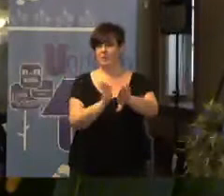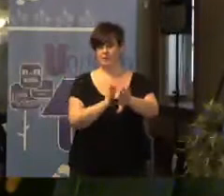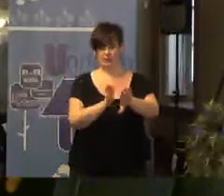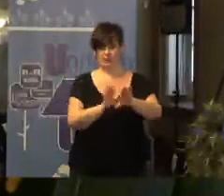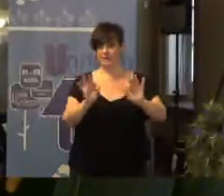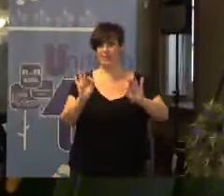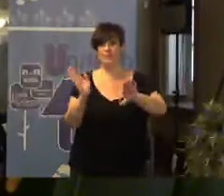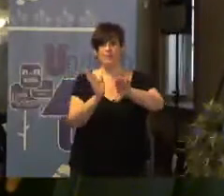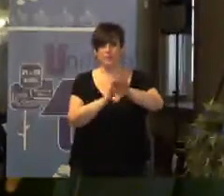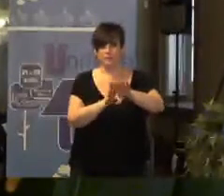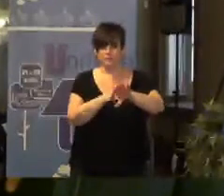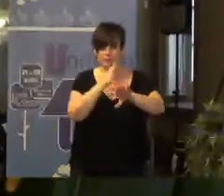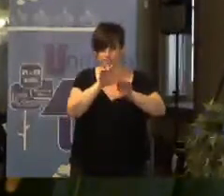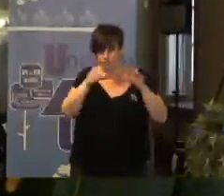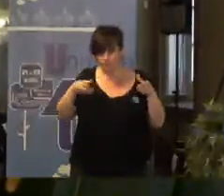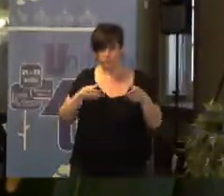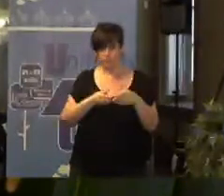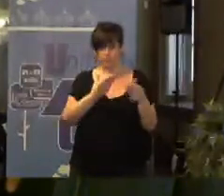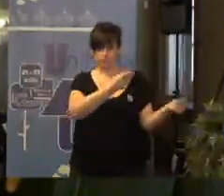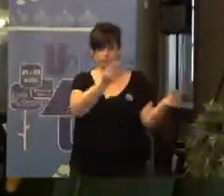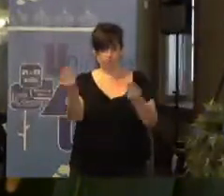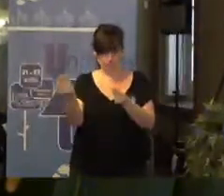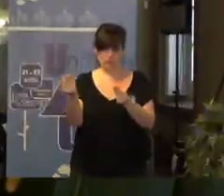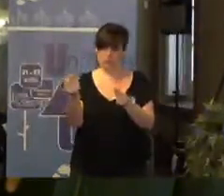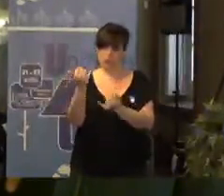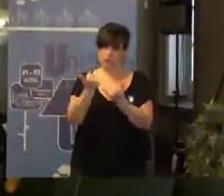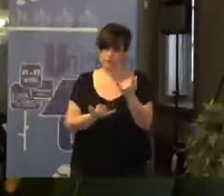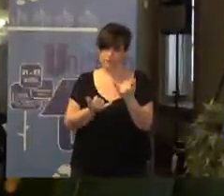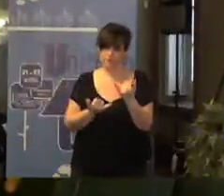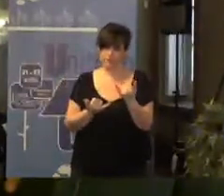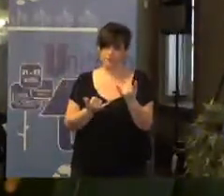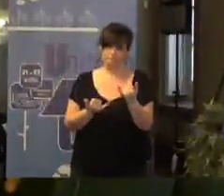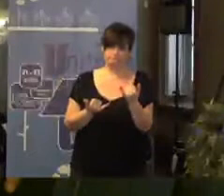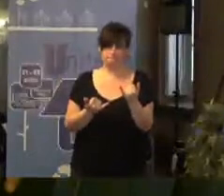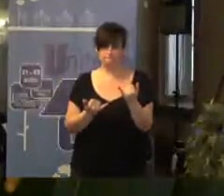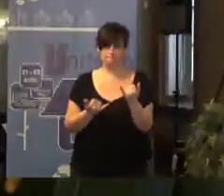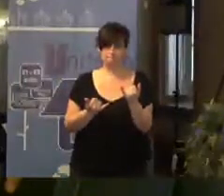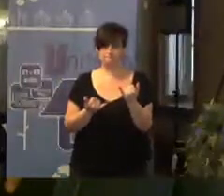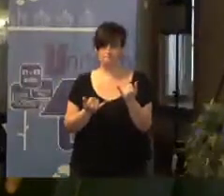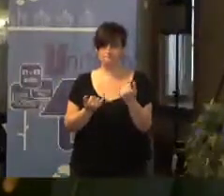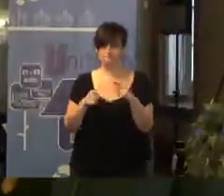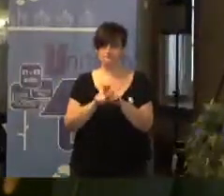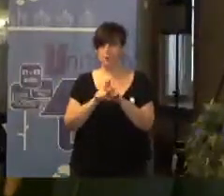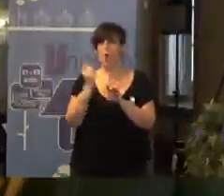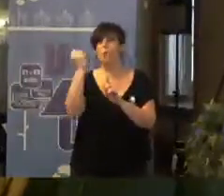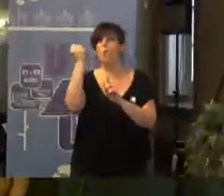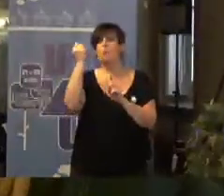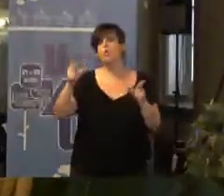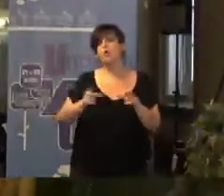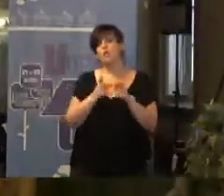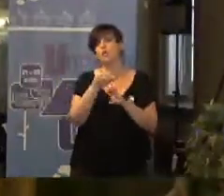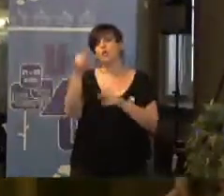por lo tanto, os partidos que non están ao servicio de quen hexemoniza o poder social e o poder